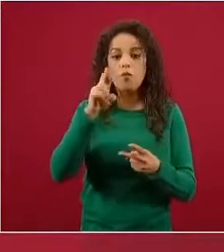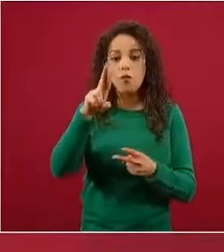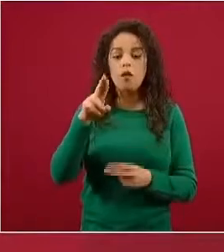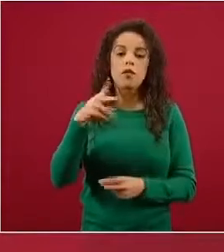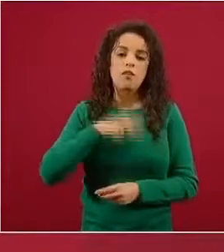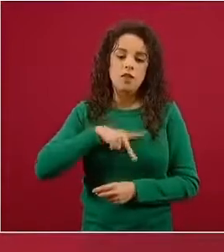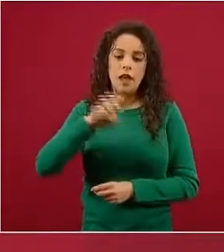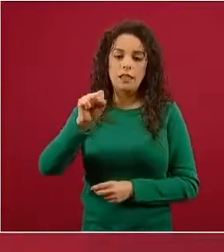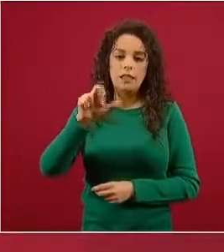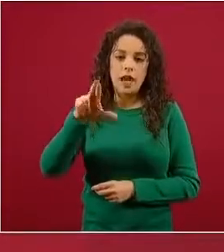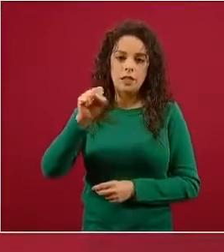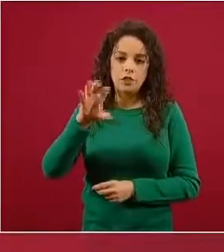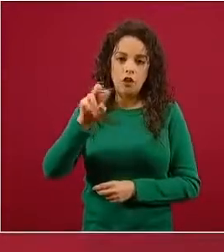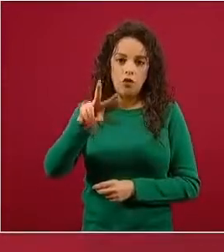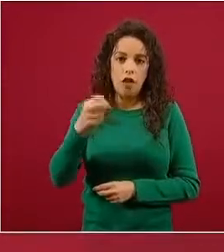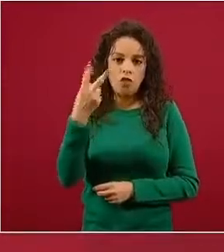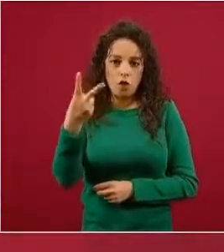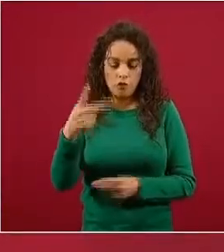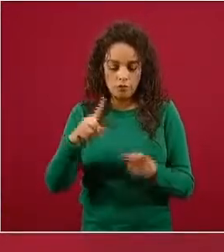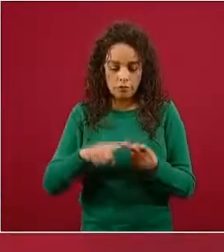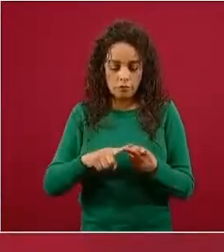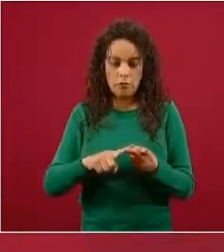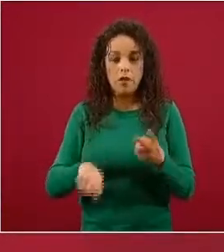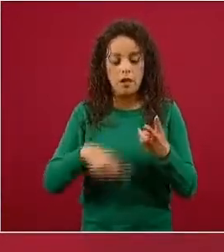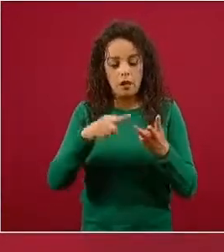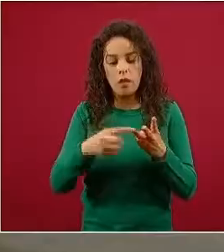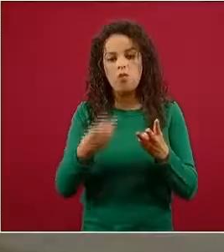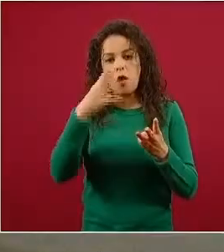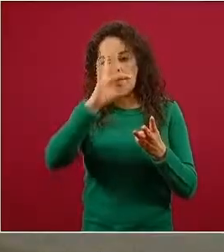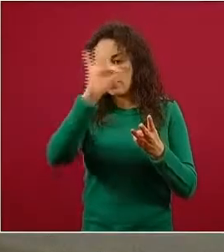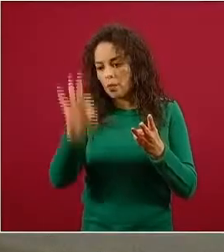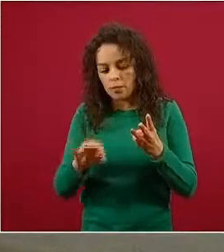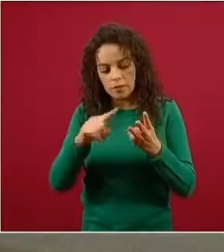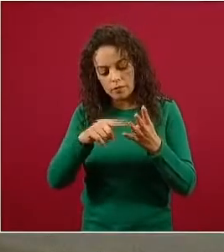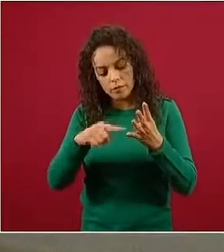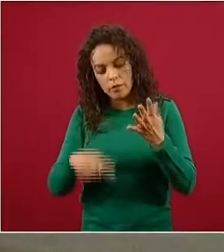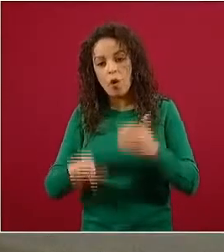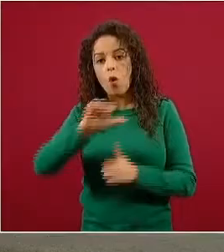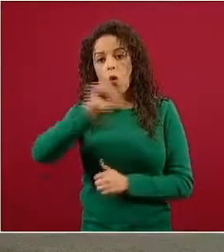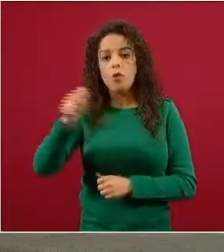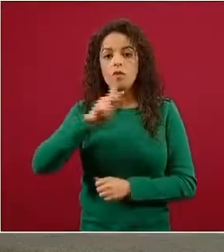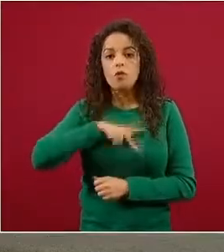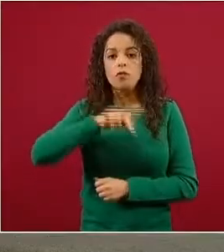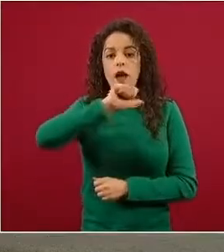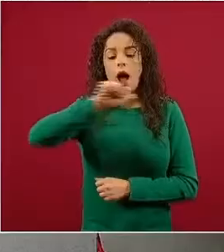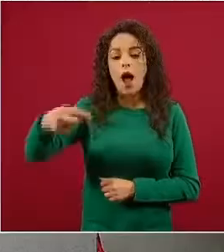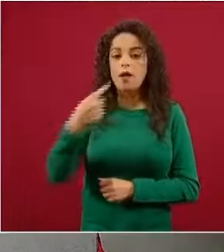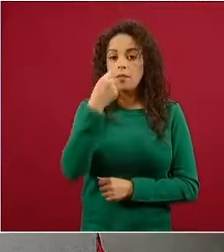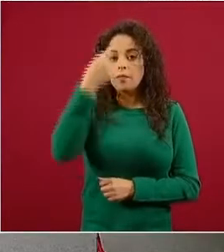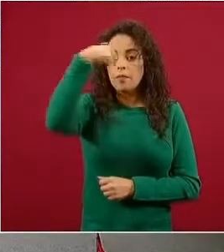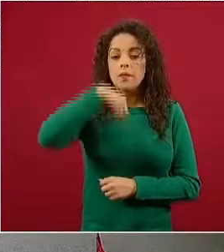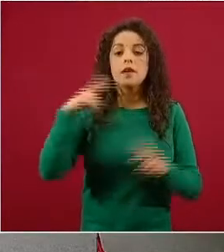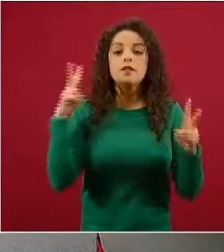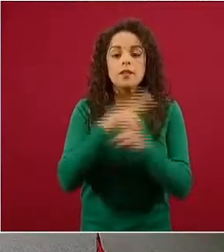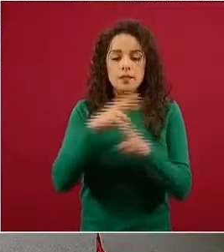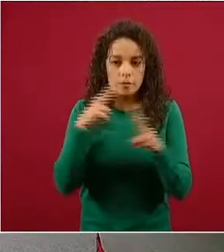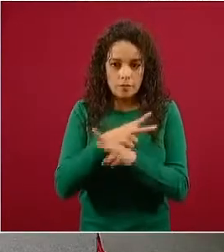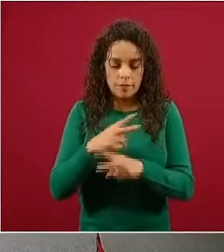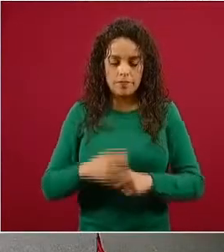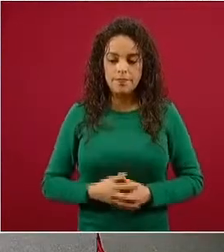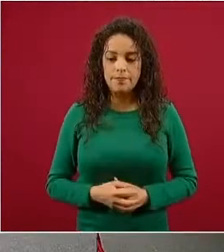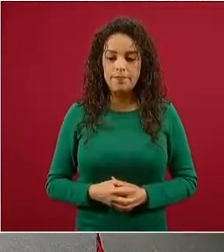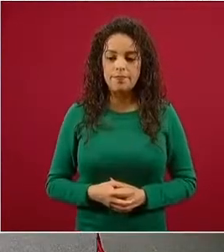marzo, abril, ¿sí? Y después se habituó a el resto de subtipos de